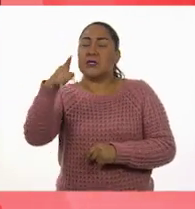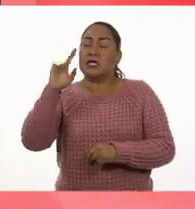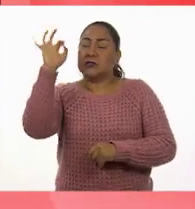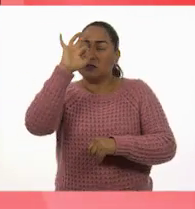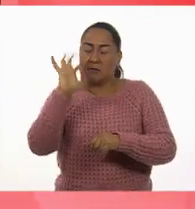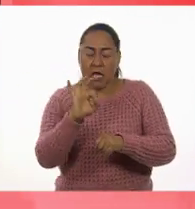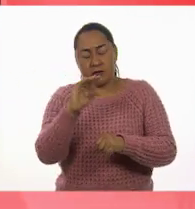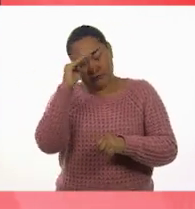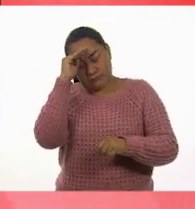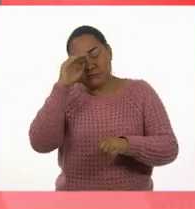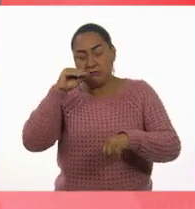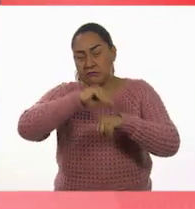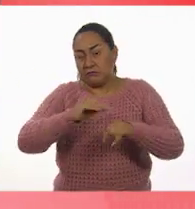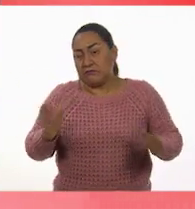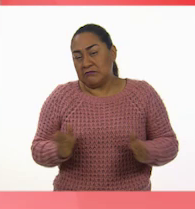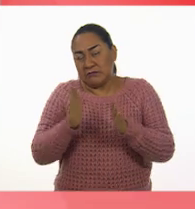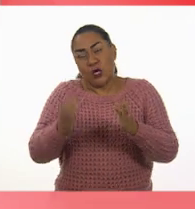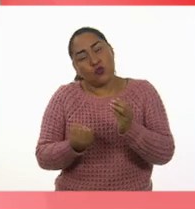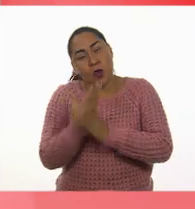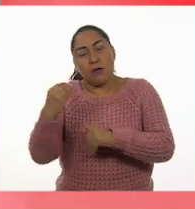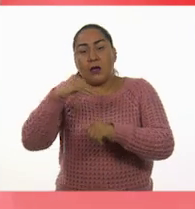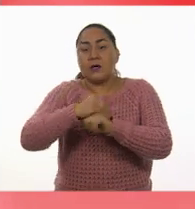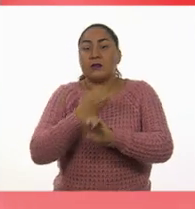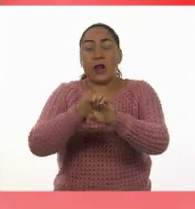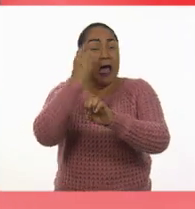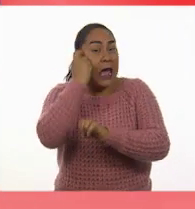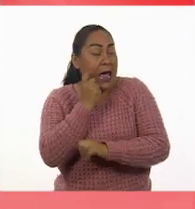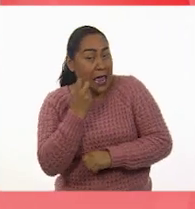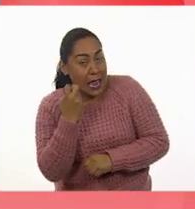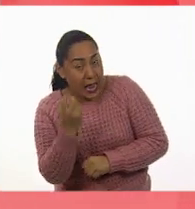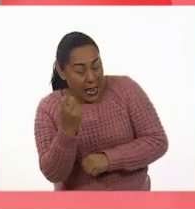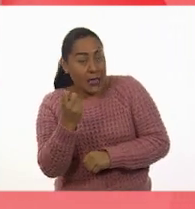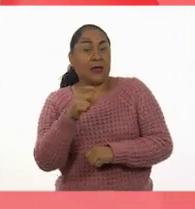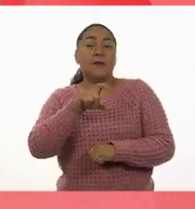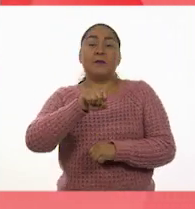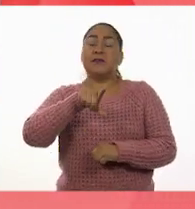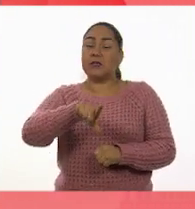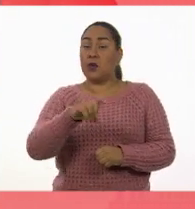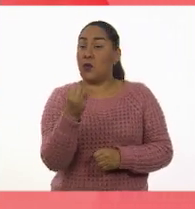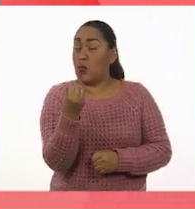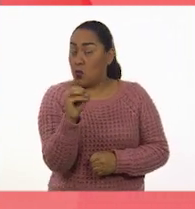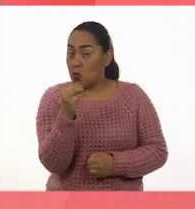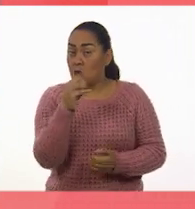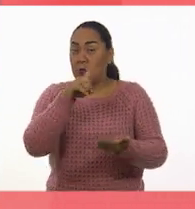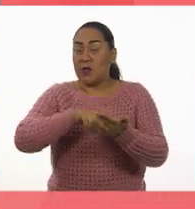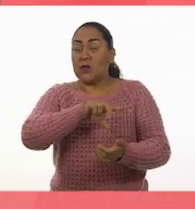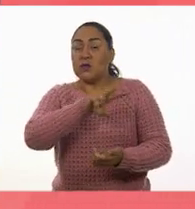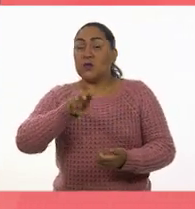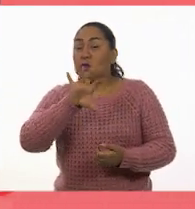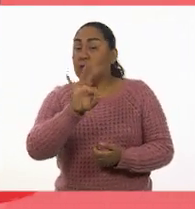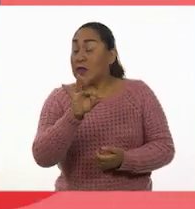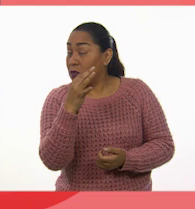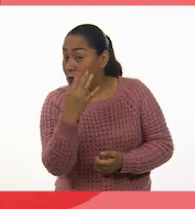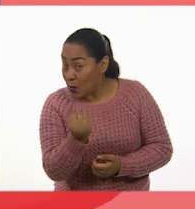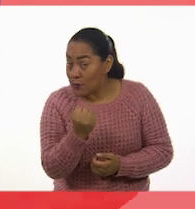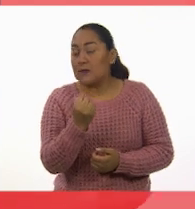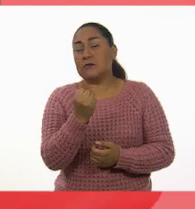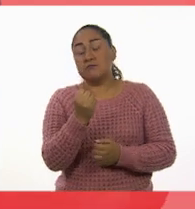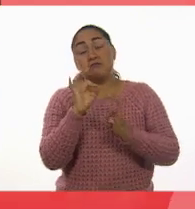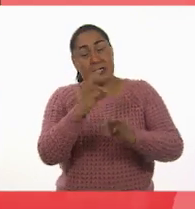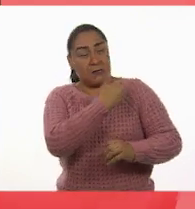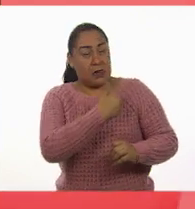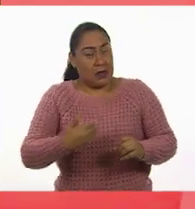comenzaron a impulsar la creación del Estado de Guerrero. Y fue así que el 27 de octubre de 1849,